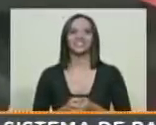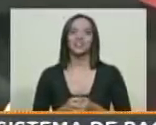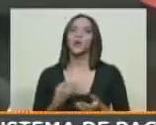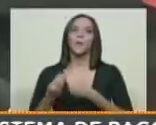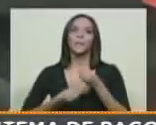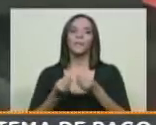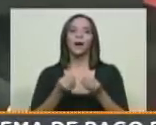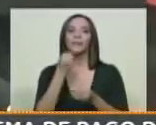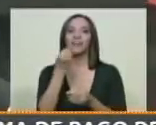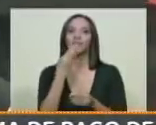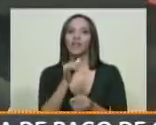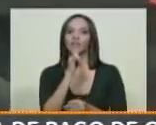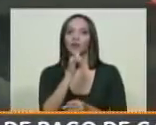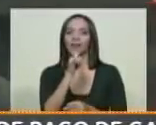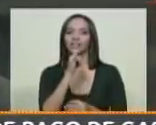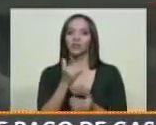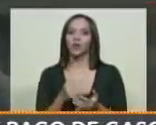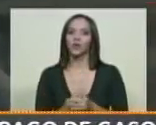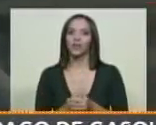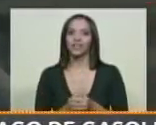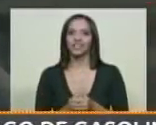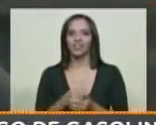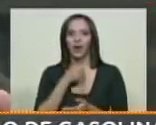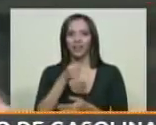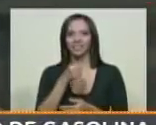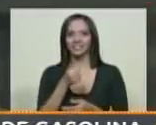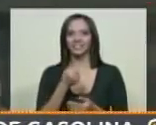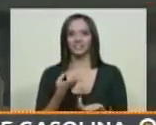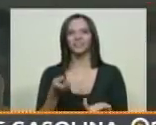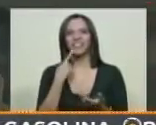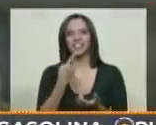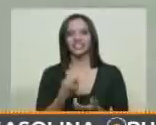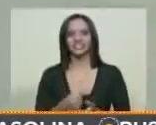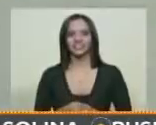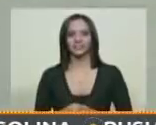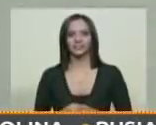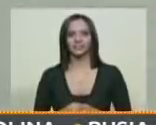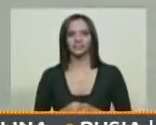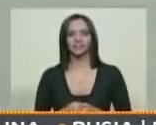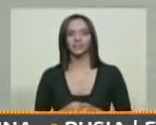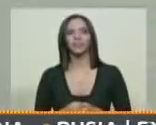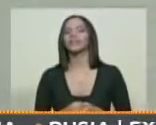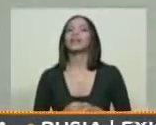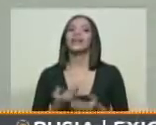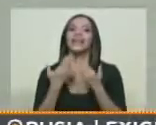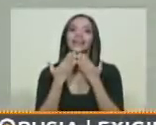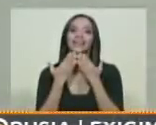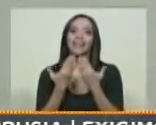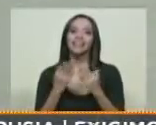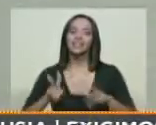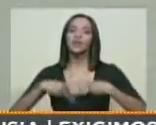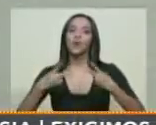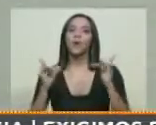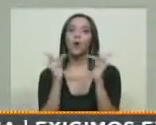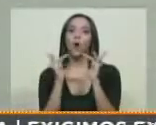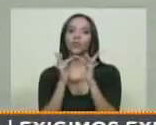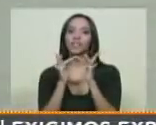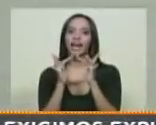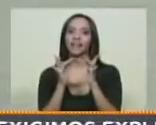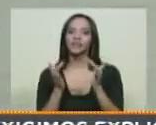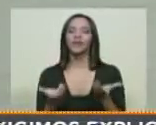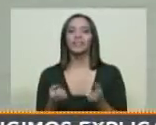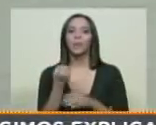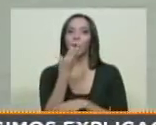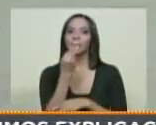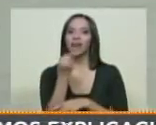Vamos a Miraflores, que tenemos información de última hora con Graia Casella. Graia, cuéntanos. Bien, muchísimas gracias por este nuevo contacto. Nos encontramos en el Palacio